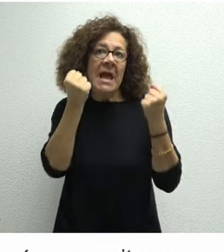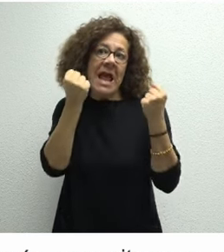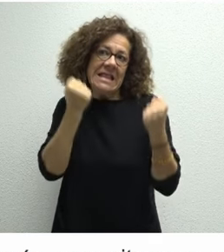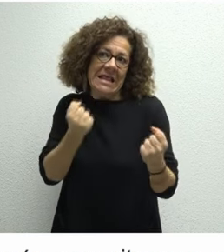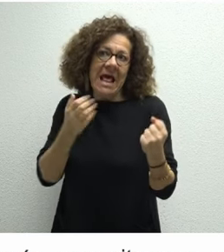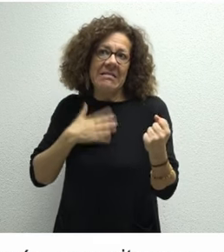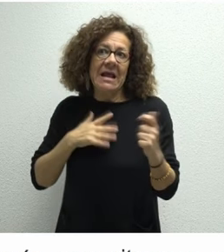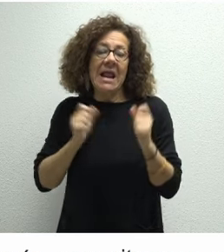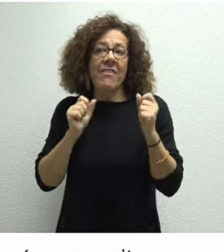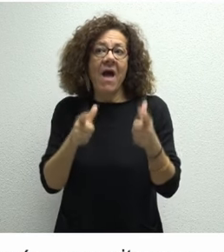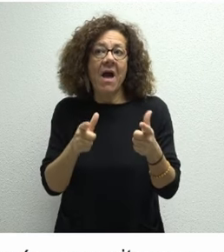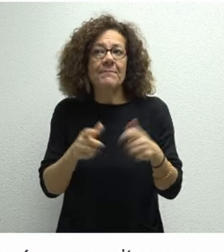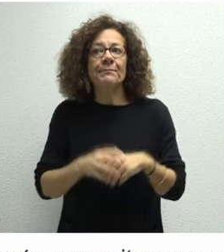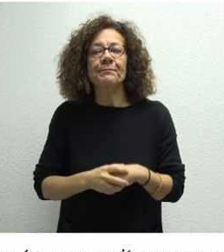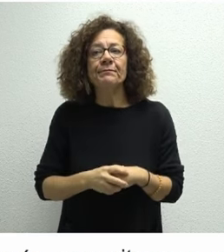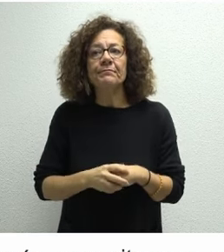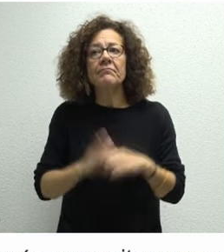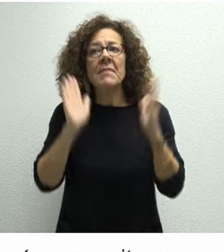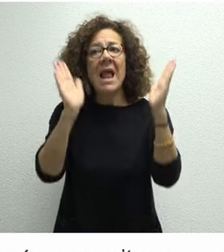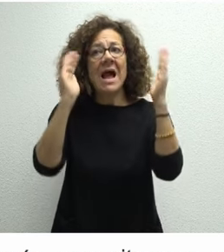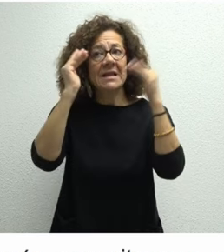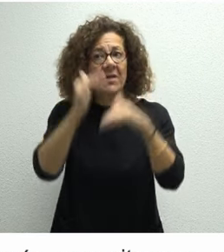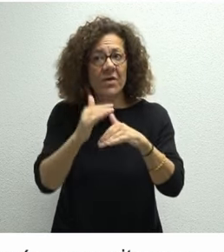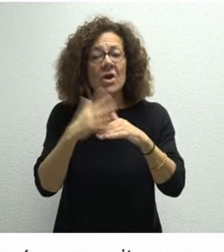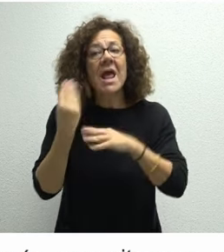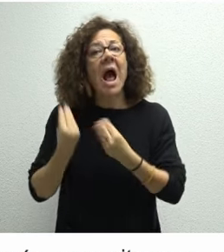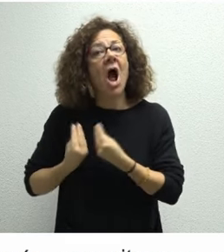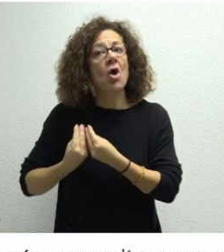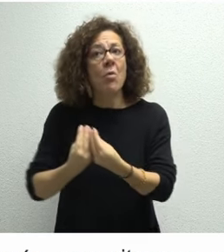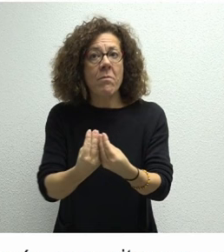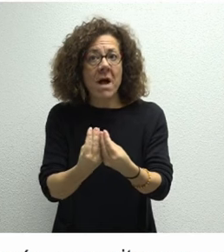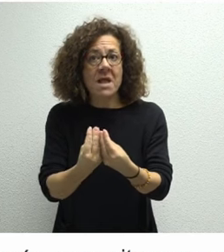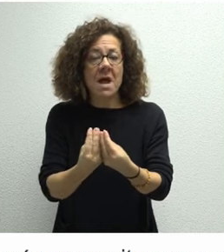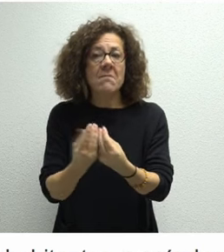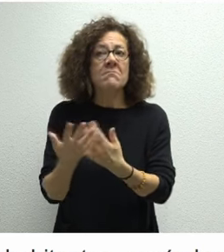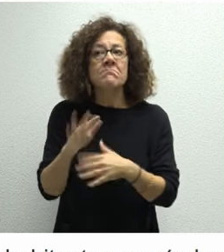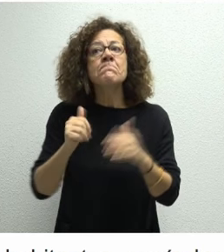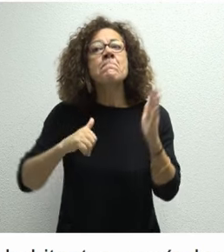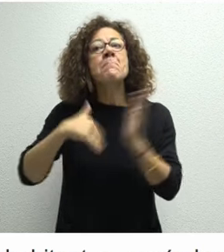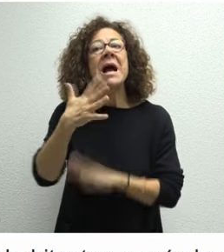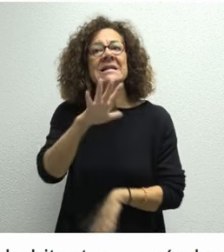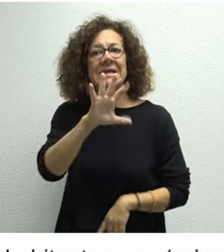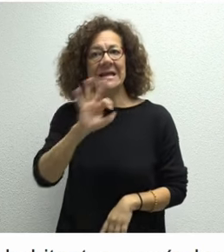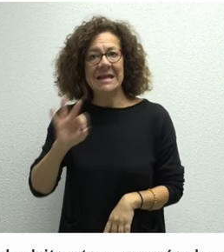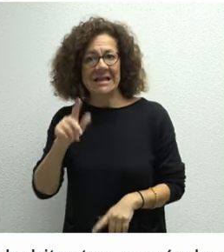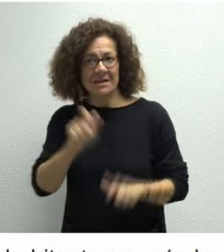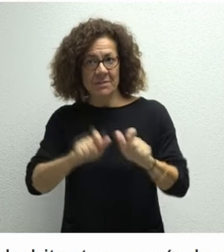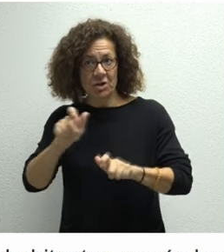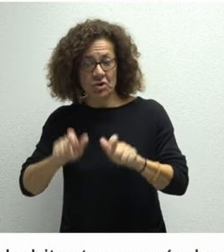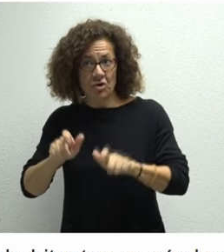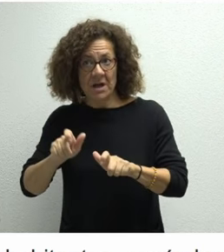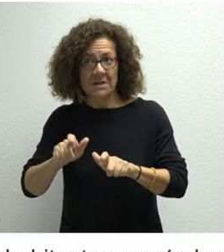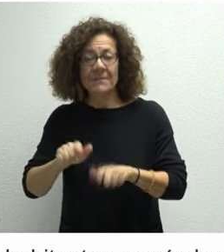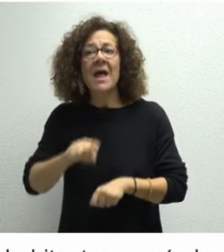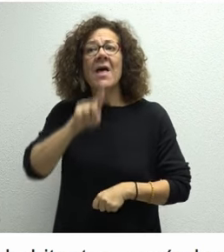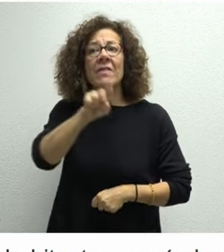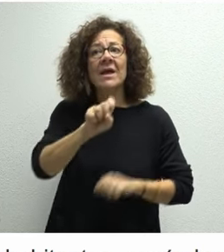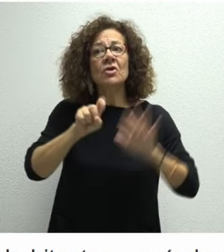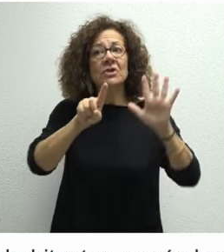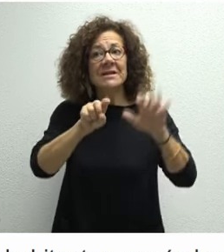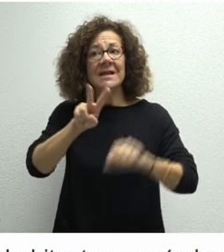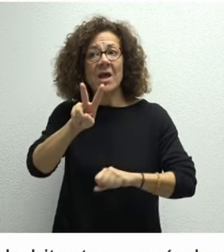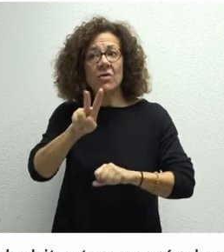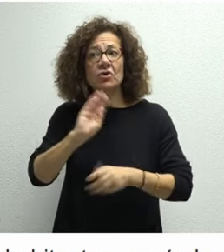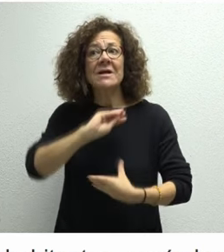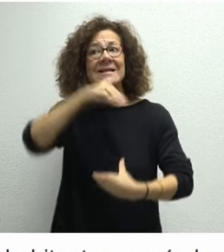entidad que presta eh atención y Acompaña a más de 500 personas eh 162